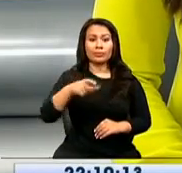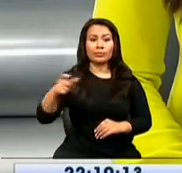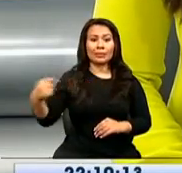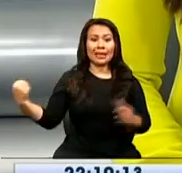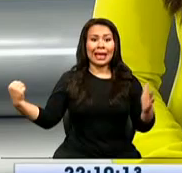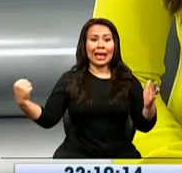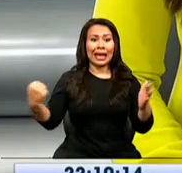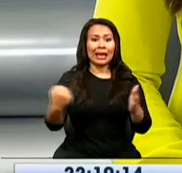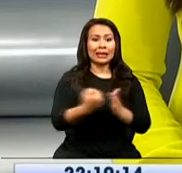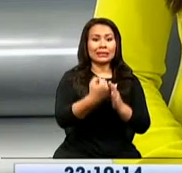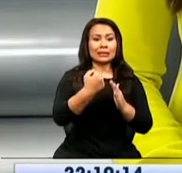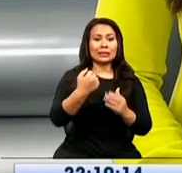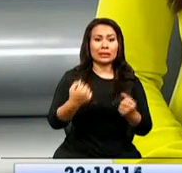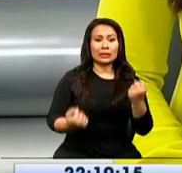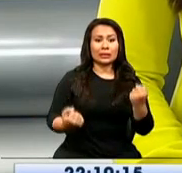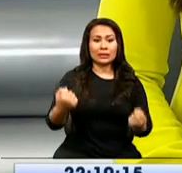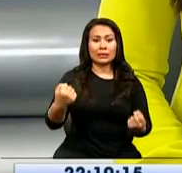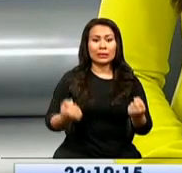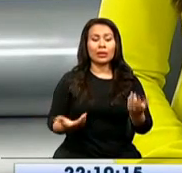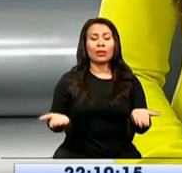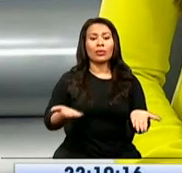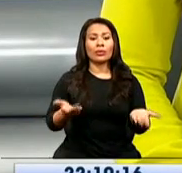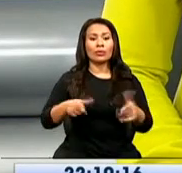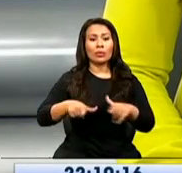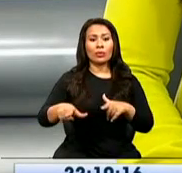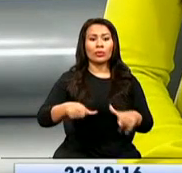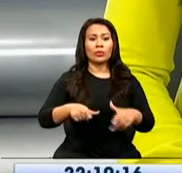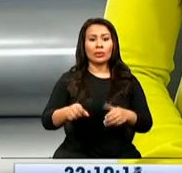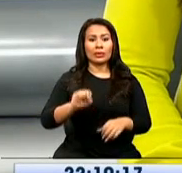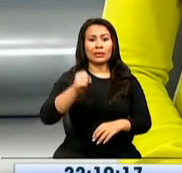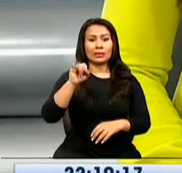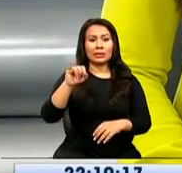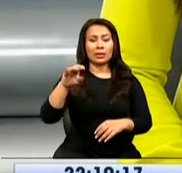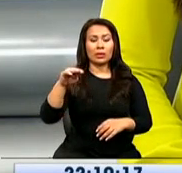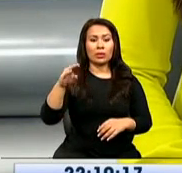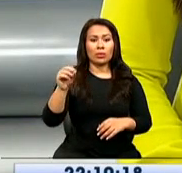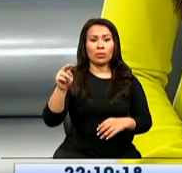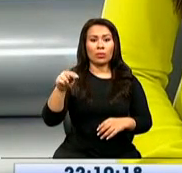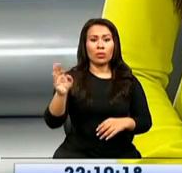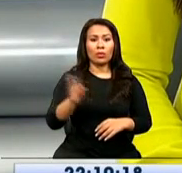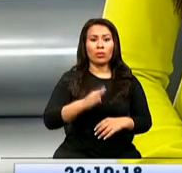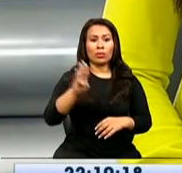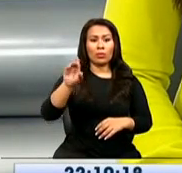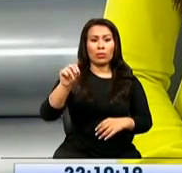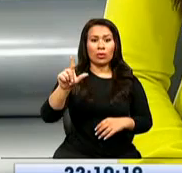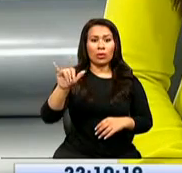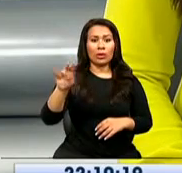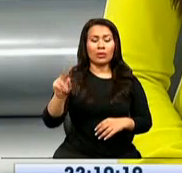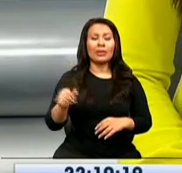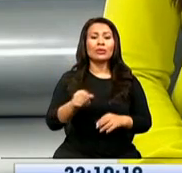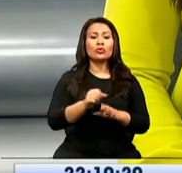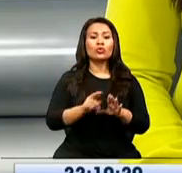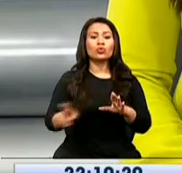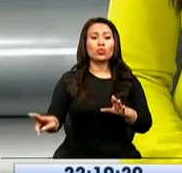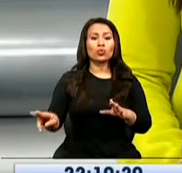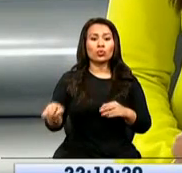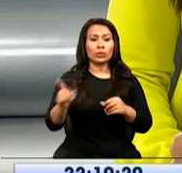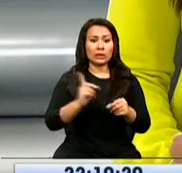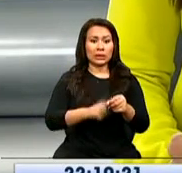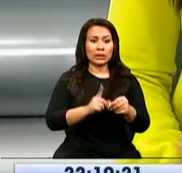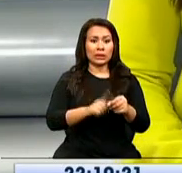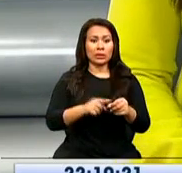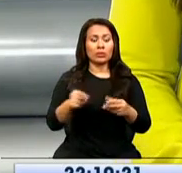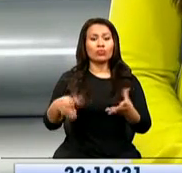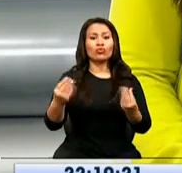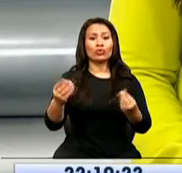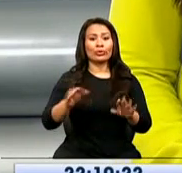resultaron heridas en un accidente de tránsito que sucedió en la avenida Simón Bolívar a la altura del Trole en el sureste de Quito. Aparentemente el